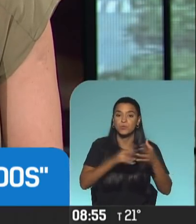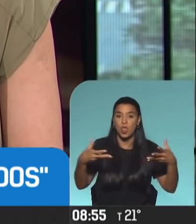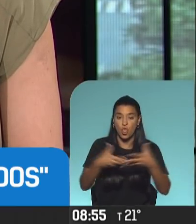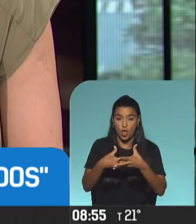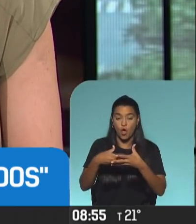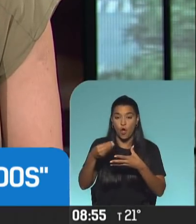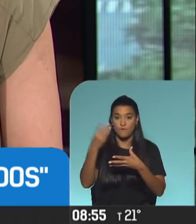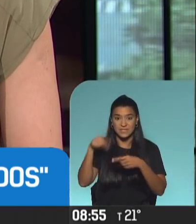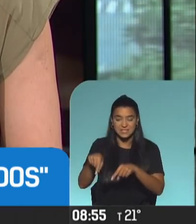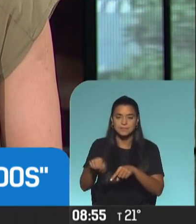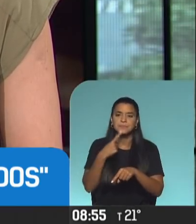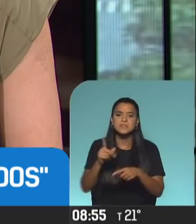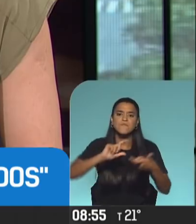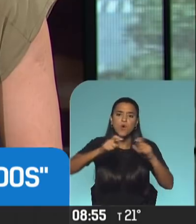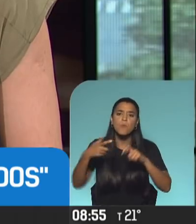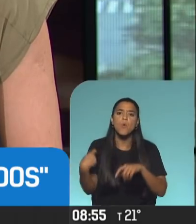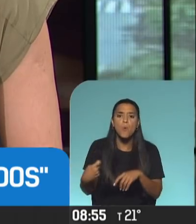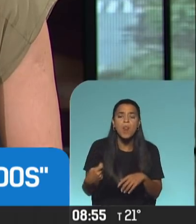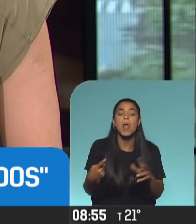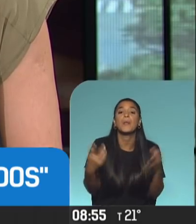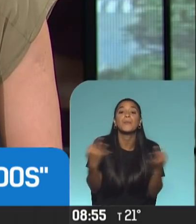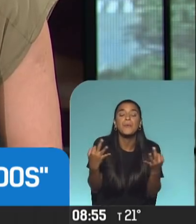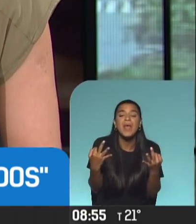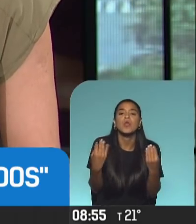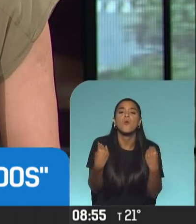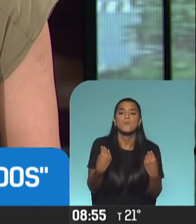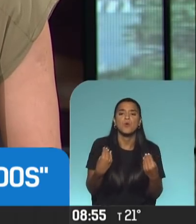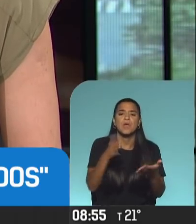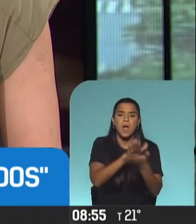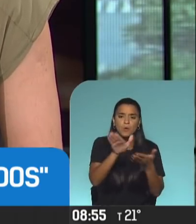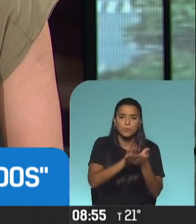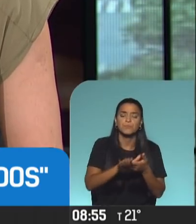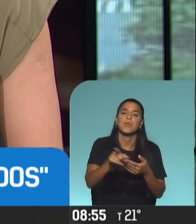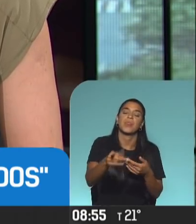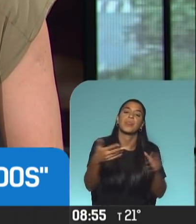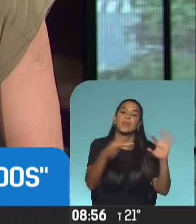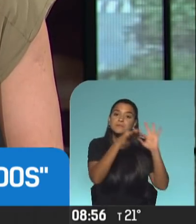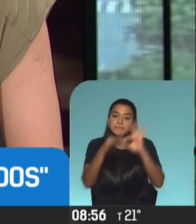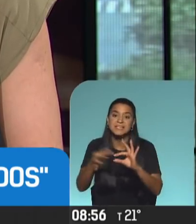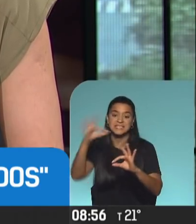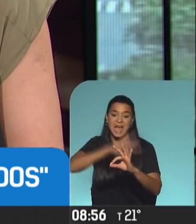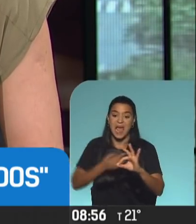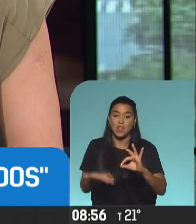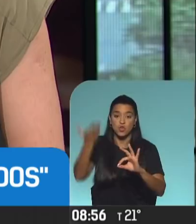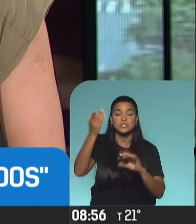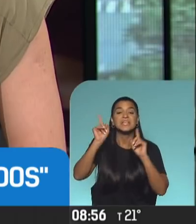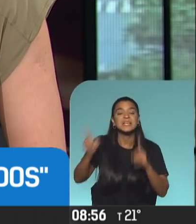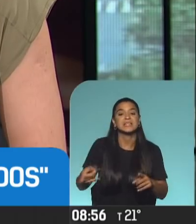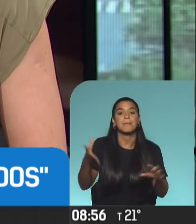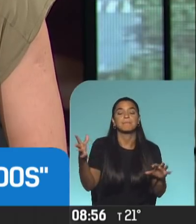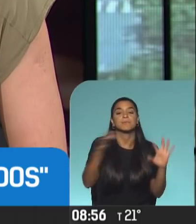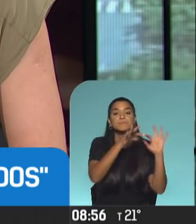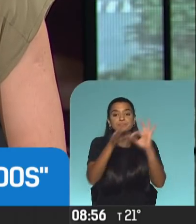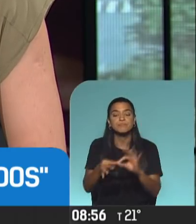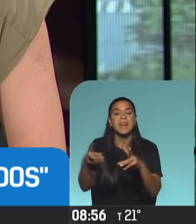hablaban de que a la fórmula y a los jubilados les va a ir bien porque actualiza por la variación de los salarios y por la recaudación, y lo que se espera